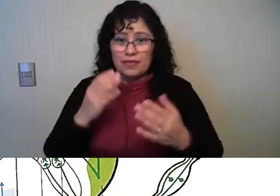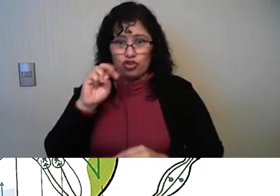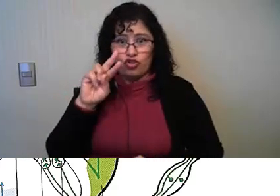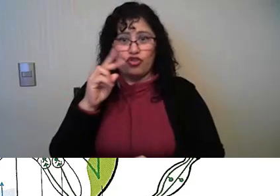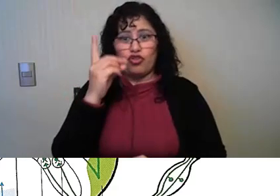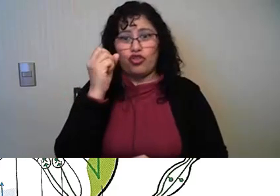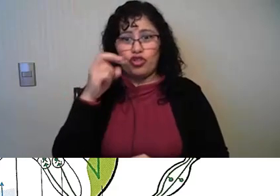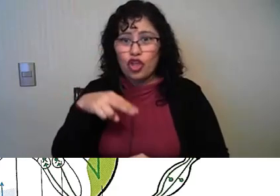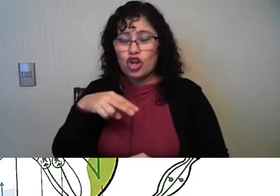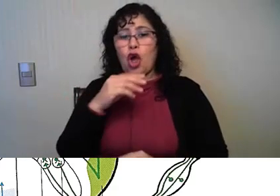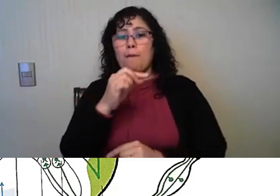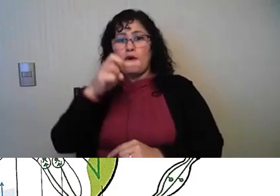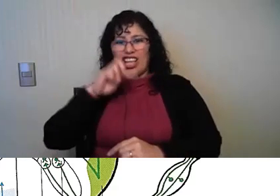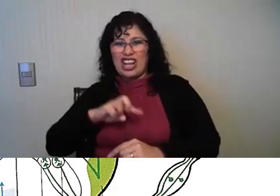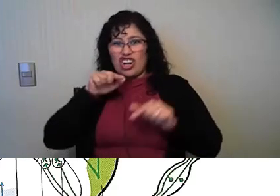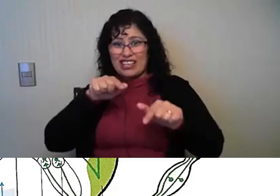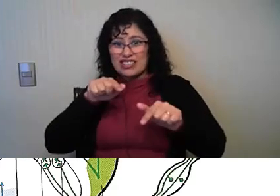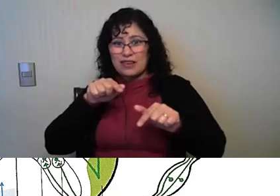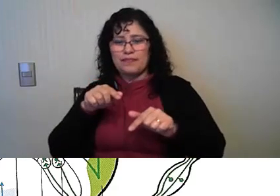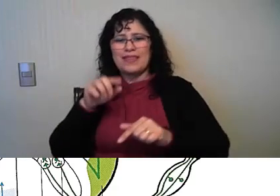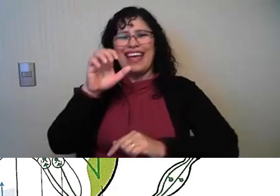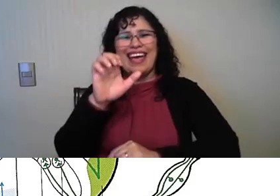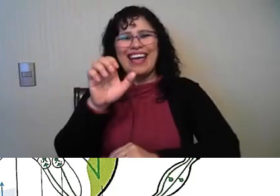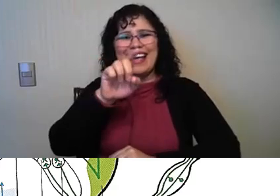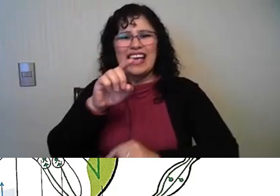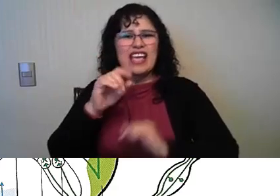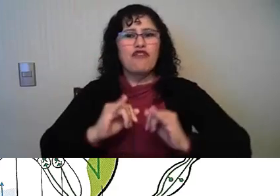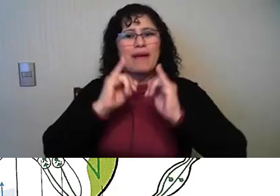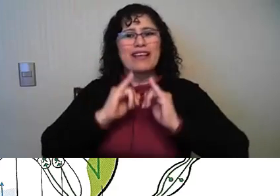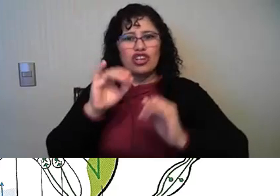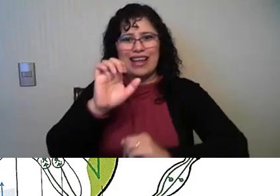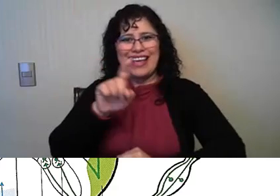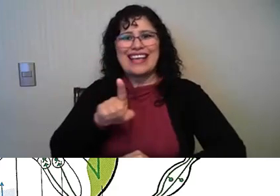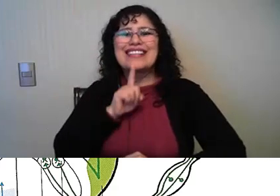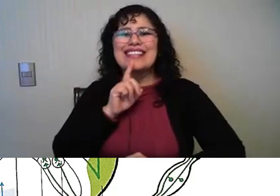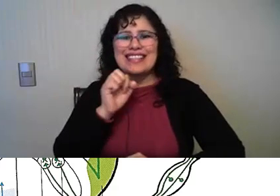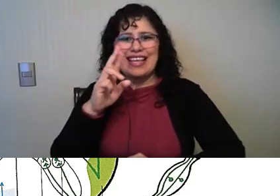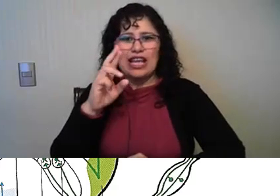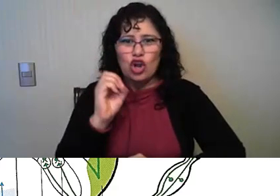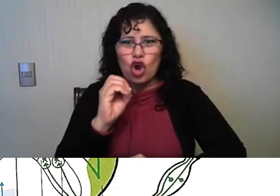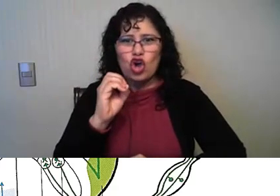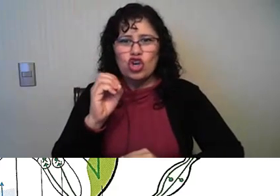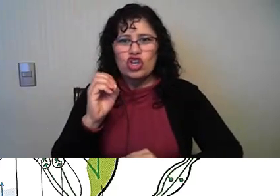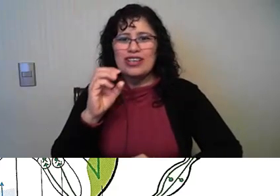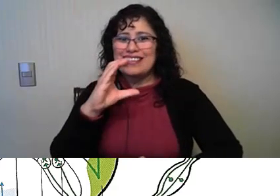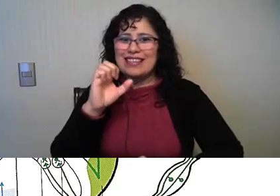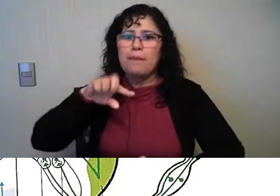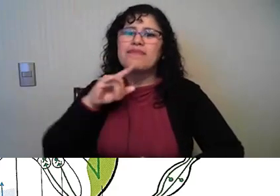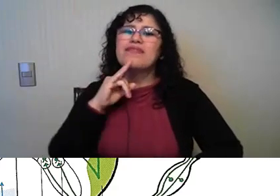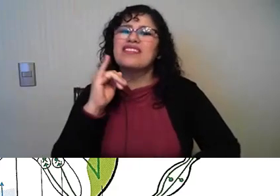es exteroceptiva y también propioceptiva. Y aquí vamos a hacer una